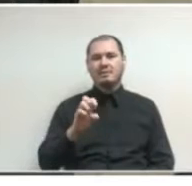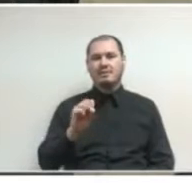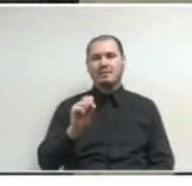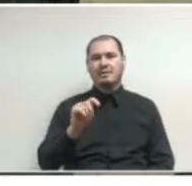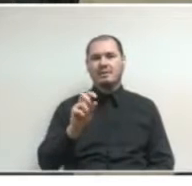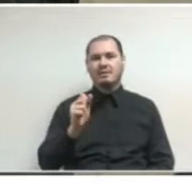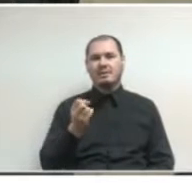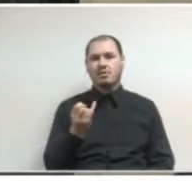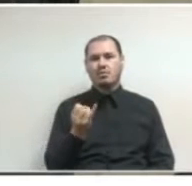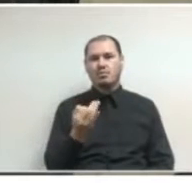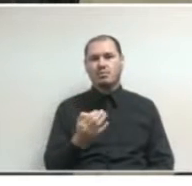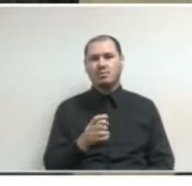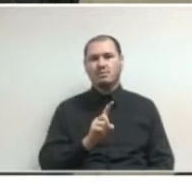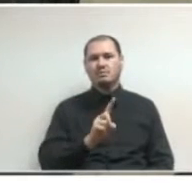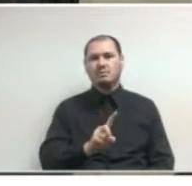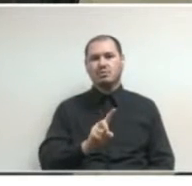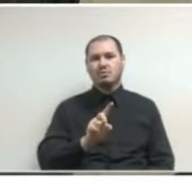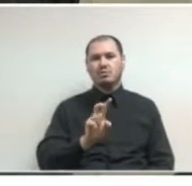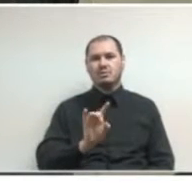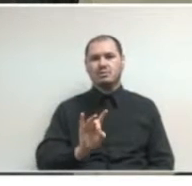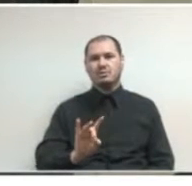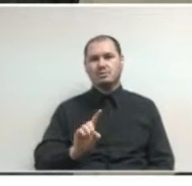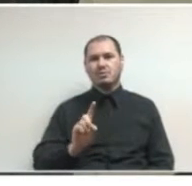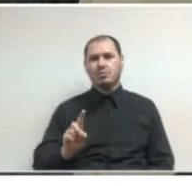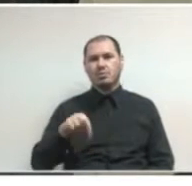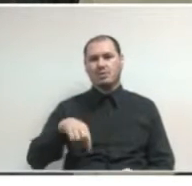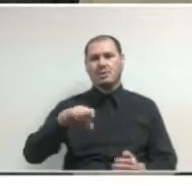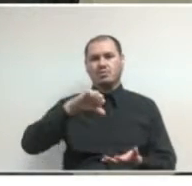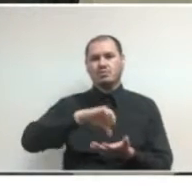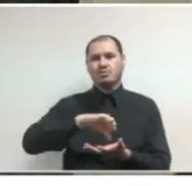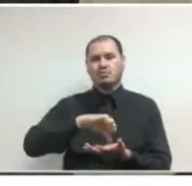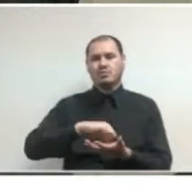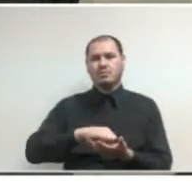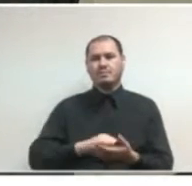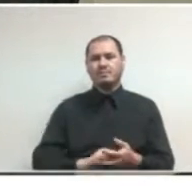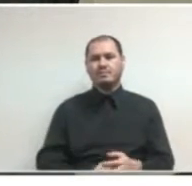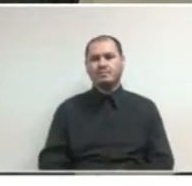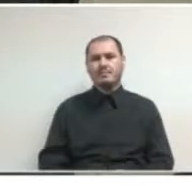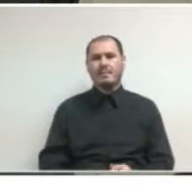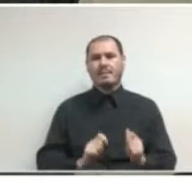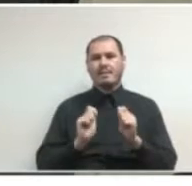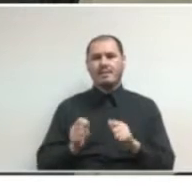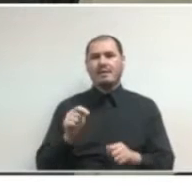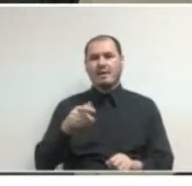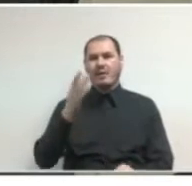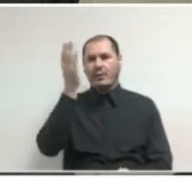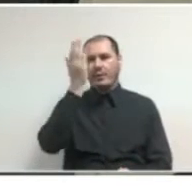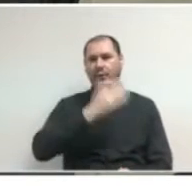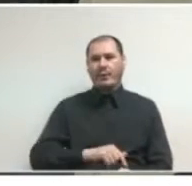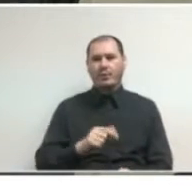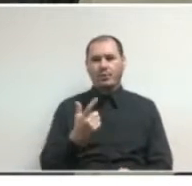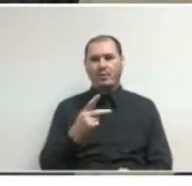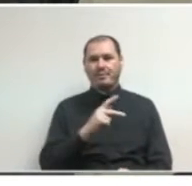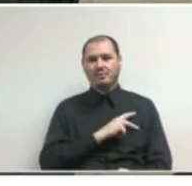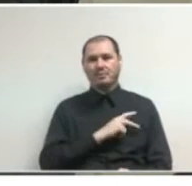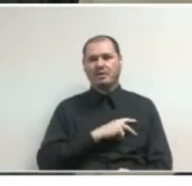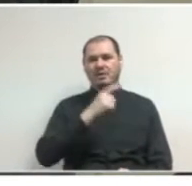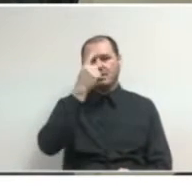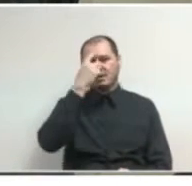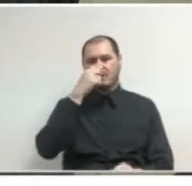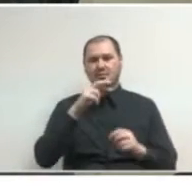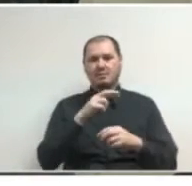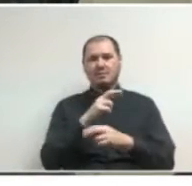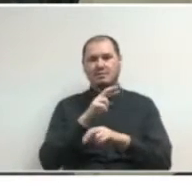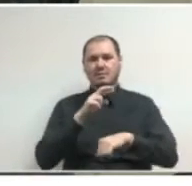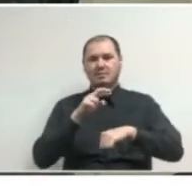Paredes. Jaime Vagina, registro notarial 180 para Guadalupe Guava. El Fuéramo Guava Nandí, Peicua. A mi